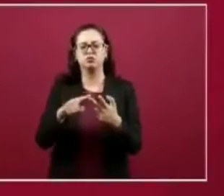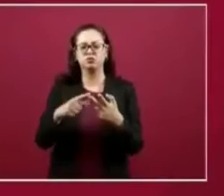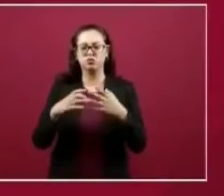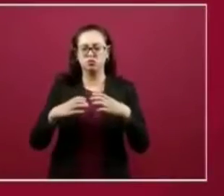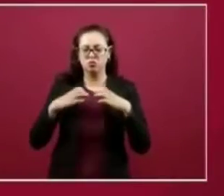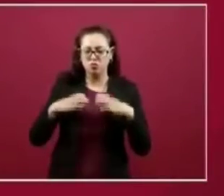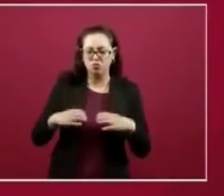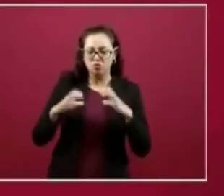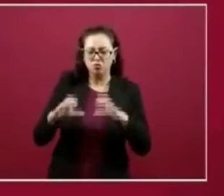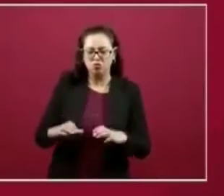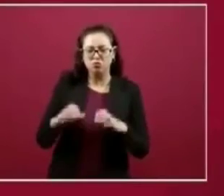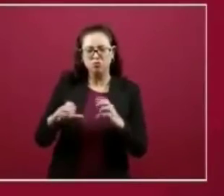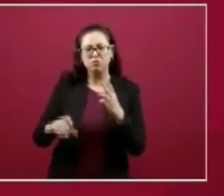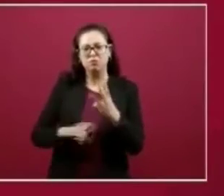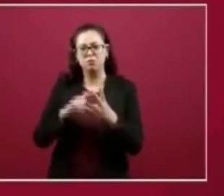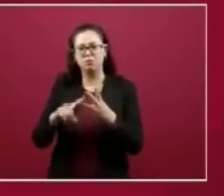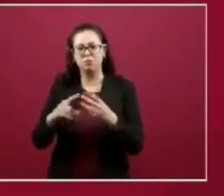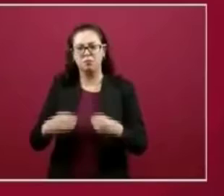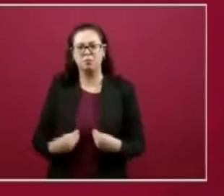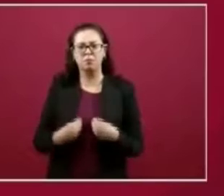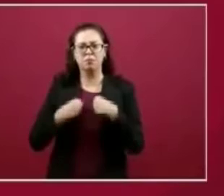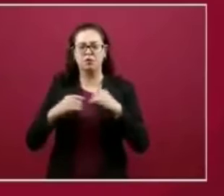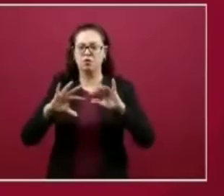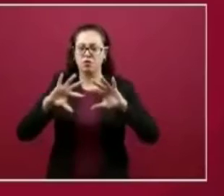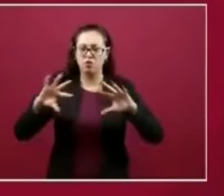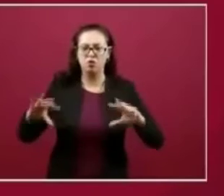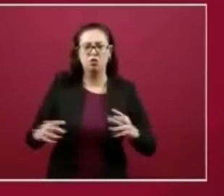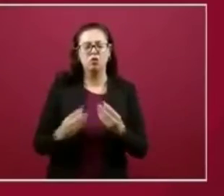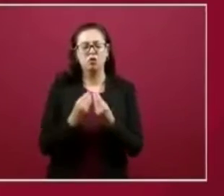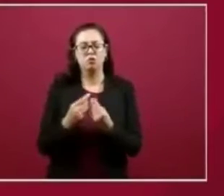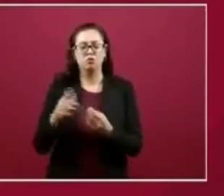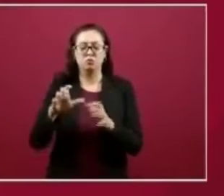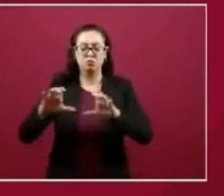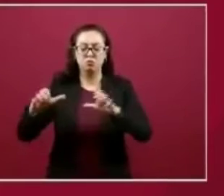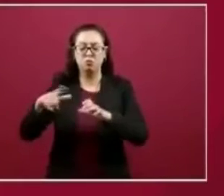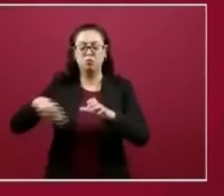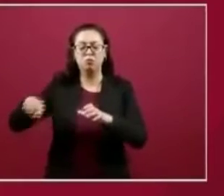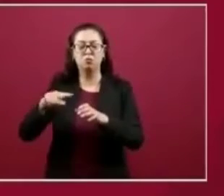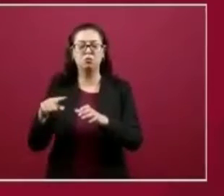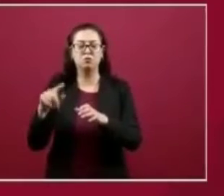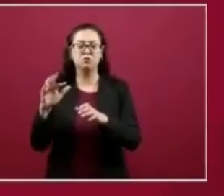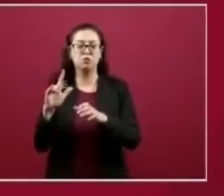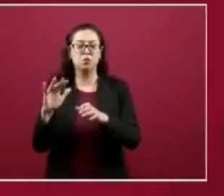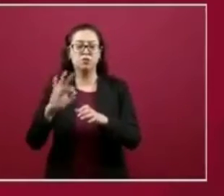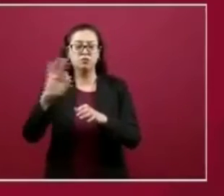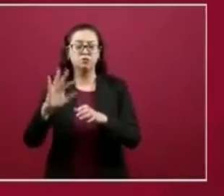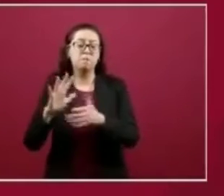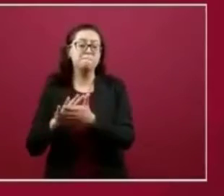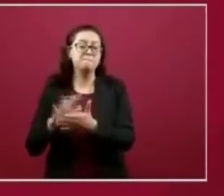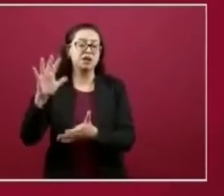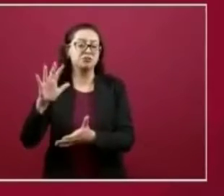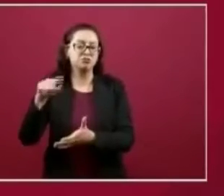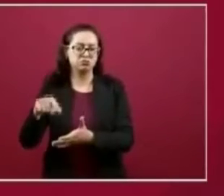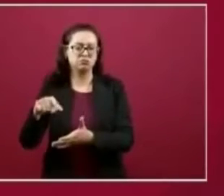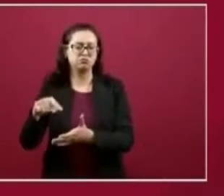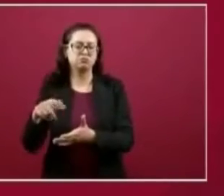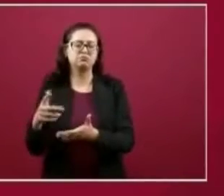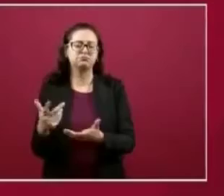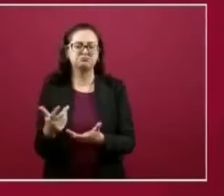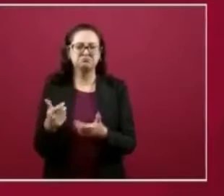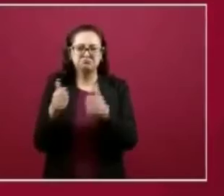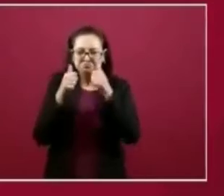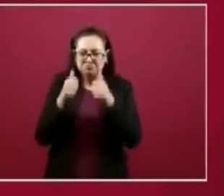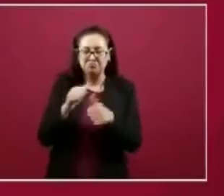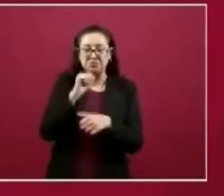integridad y la vida de quienes constituimos más de la mitad de la población. A partir de esta